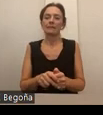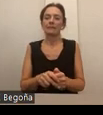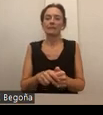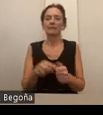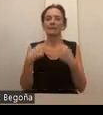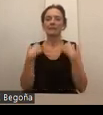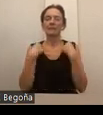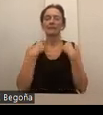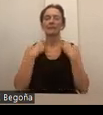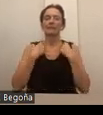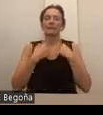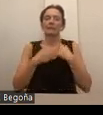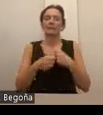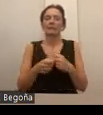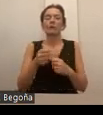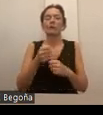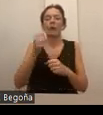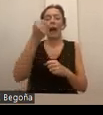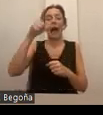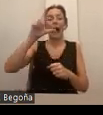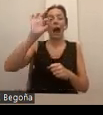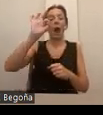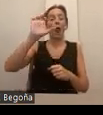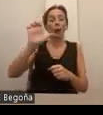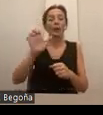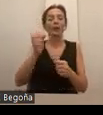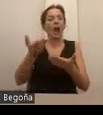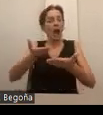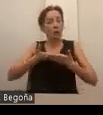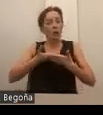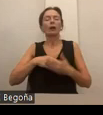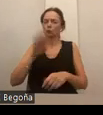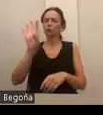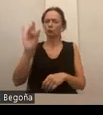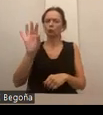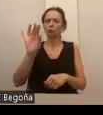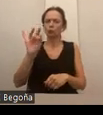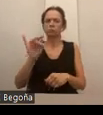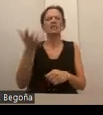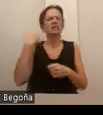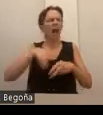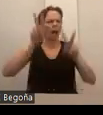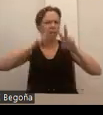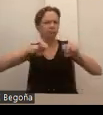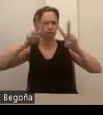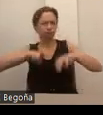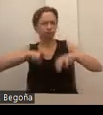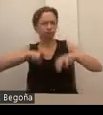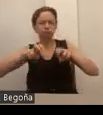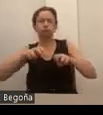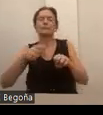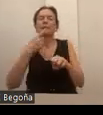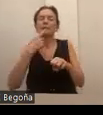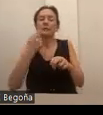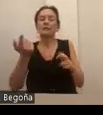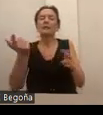¿Nos puede ayudar el aloe vera? Veréis que sí. Vamos a ver unos cuantos estudios. No propiamente, es decir,